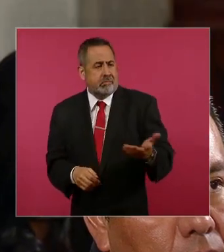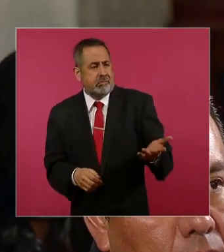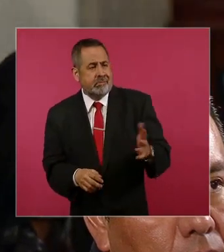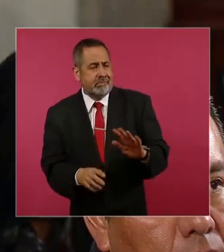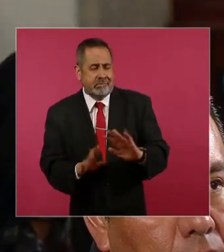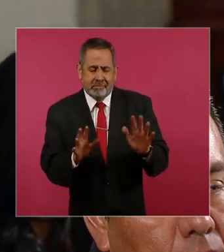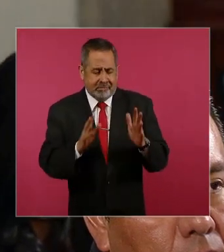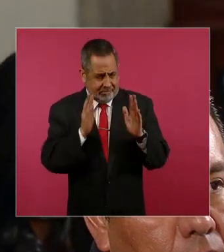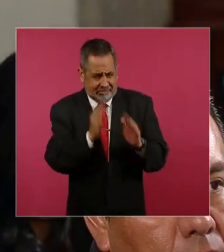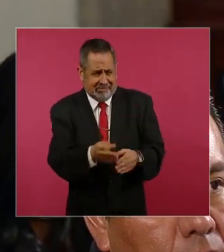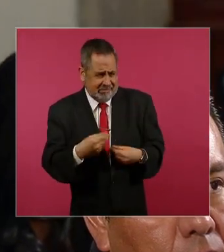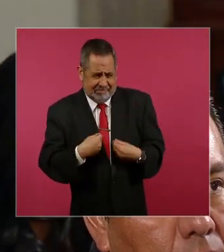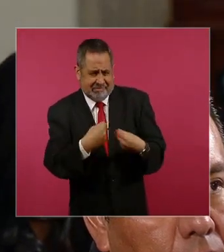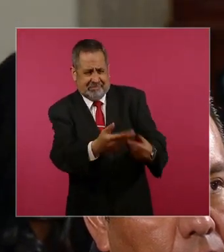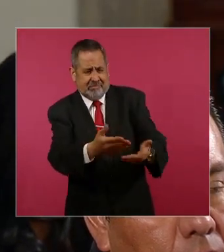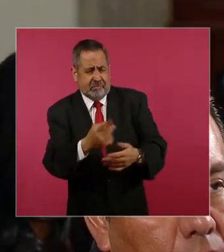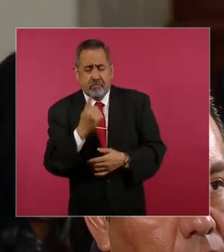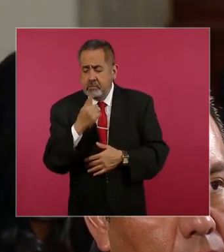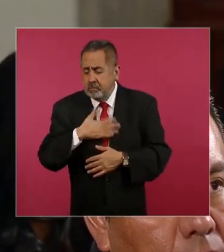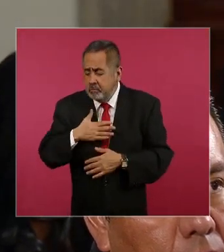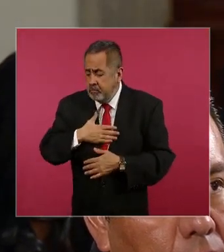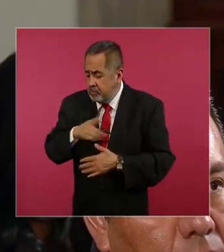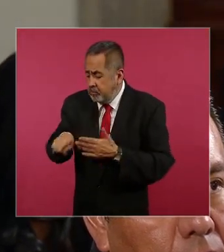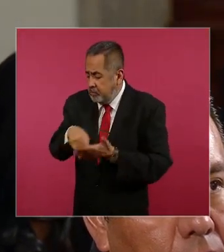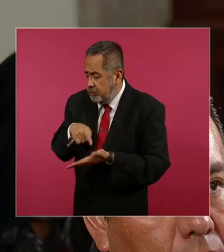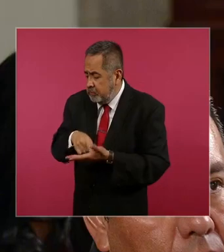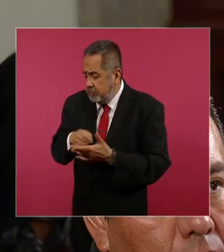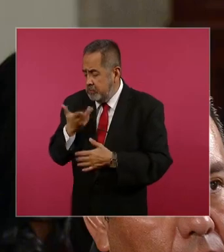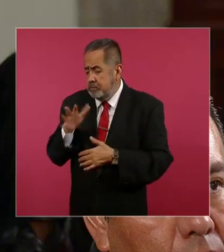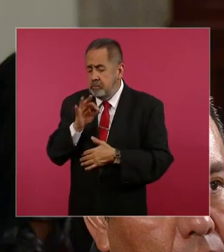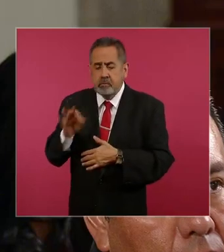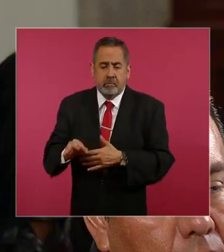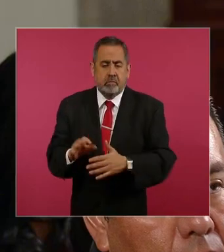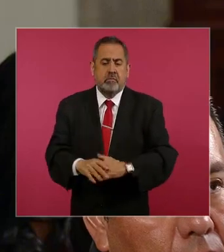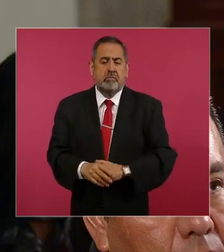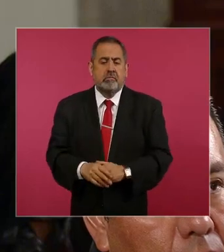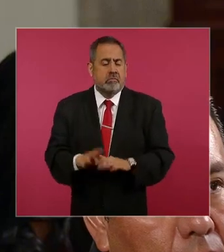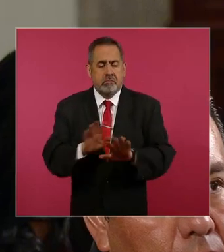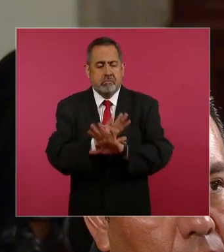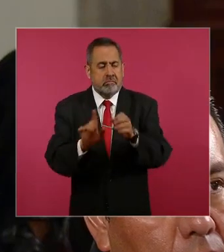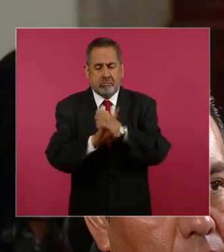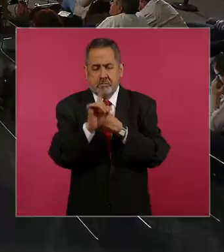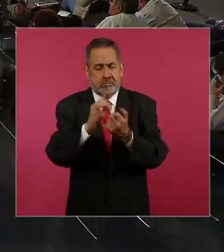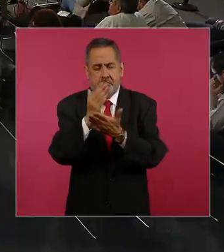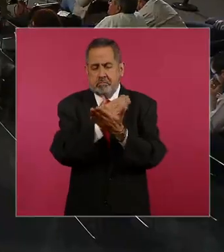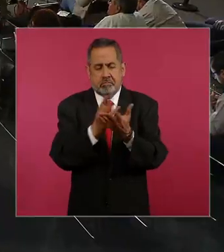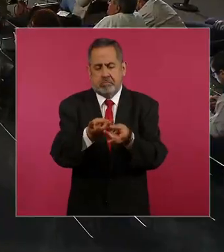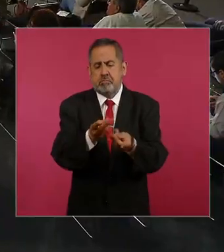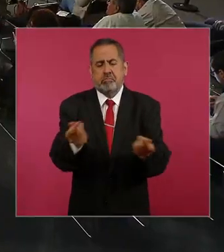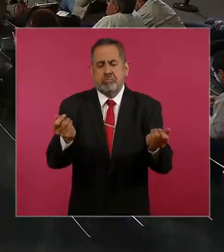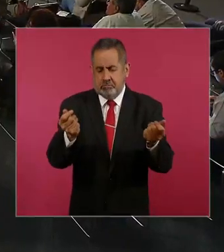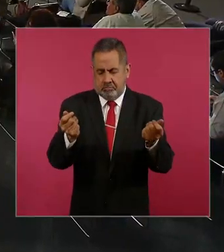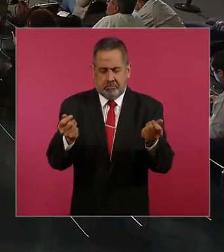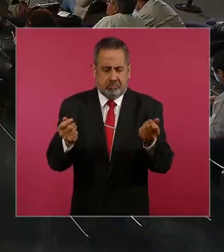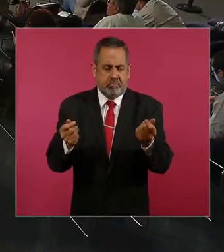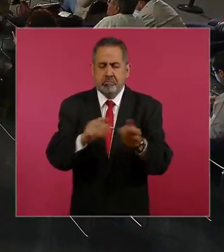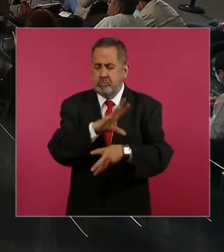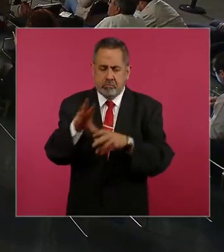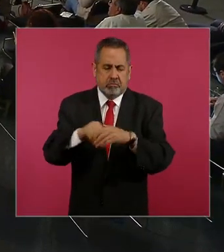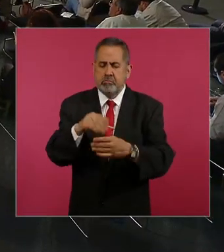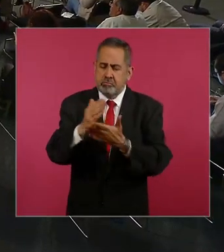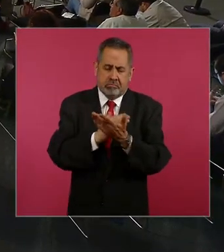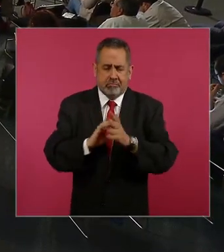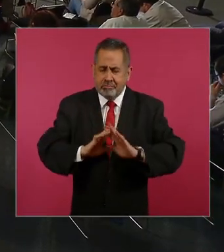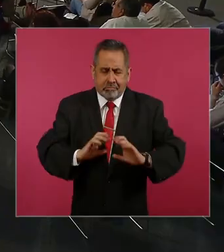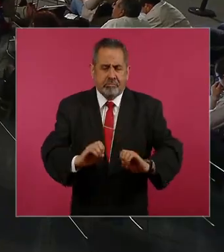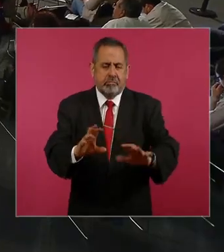ellos acepten todo eso y que le reconozcan al menos su 10 por ciento ya, ellos se olvidan de todo lo que esté detrás de todo esto.